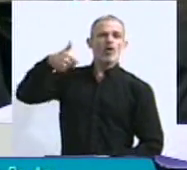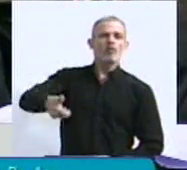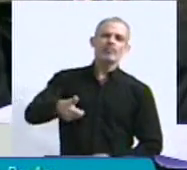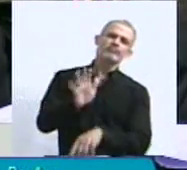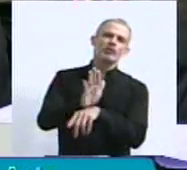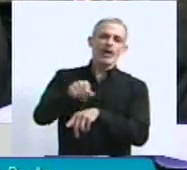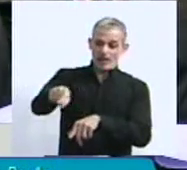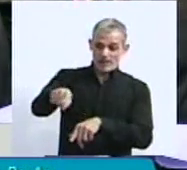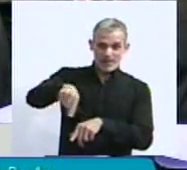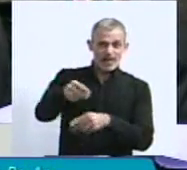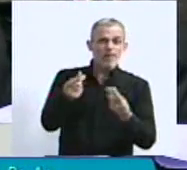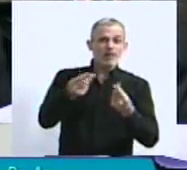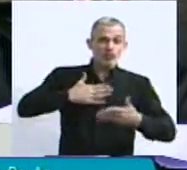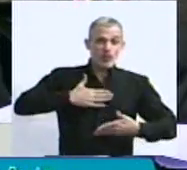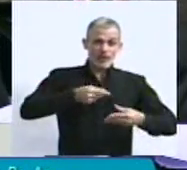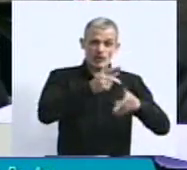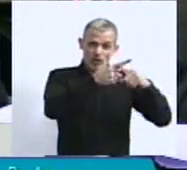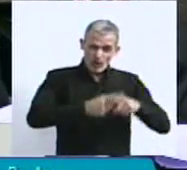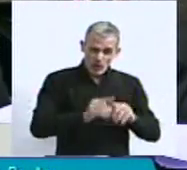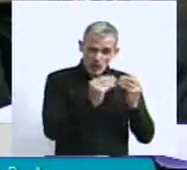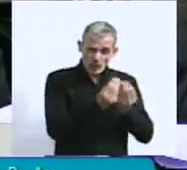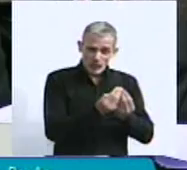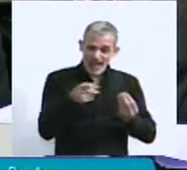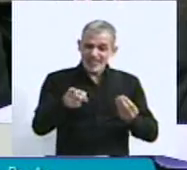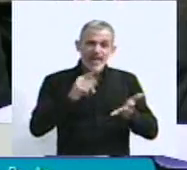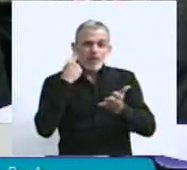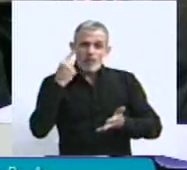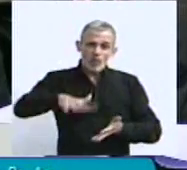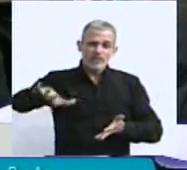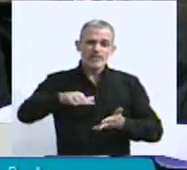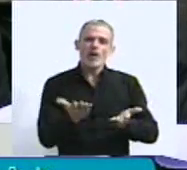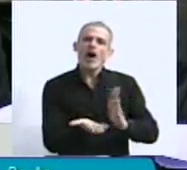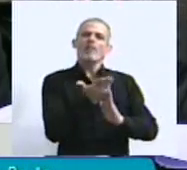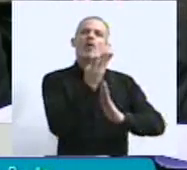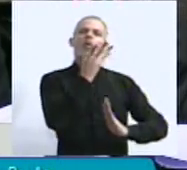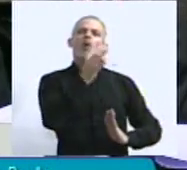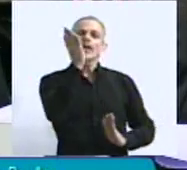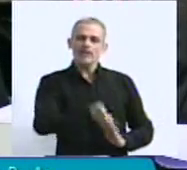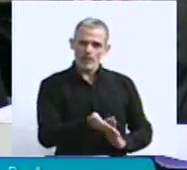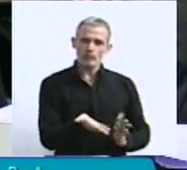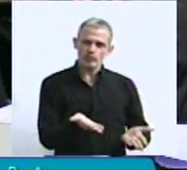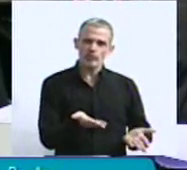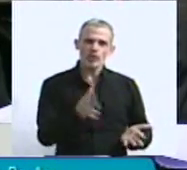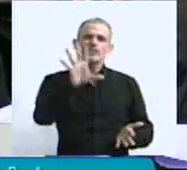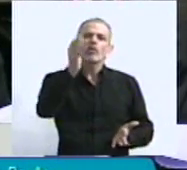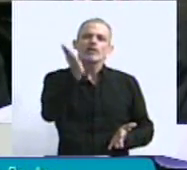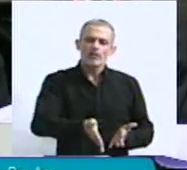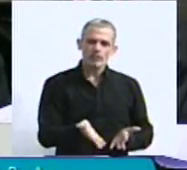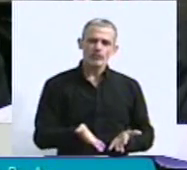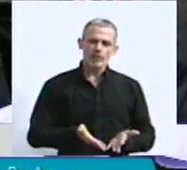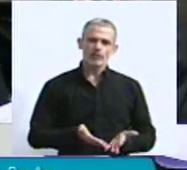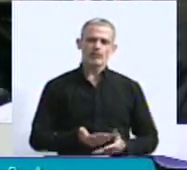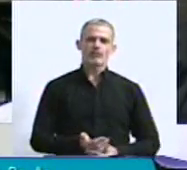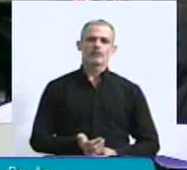representaba un incremento presupuestario respecto del municipio de un 40% a un 50% en forma directa.